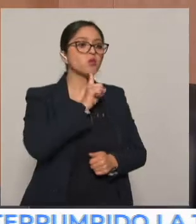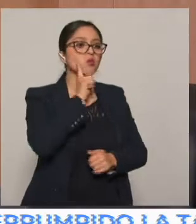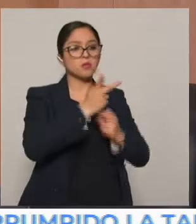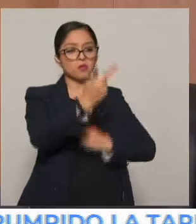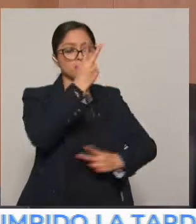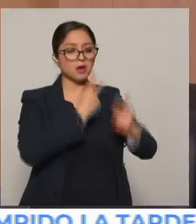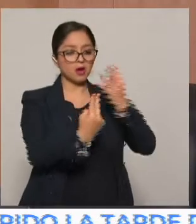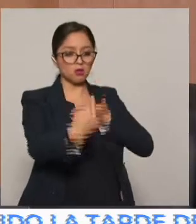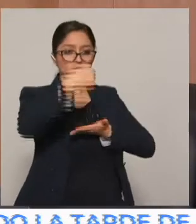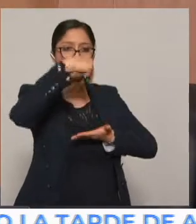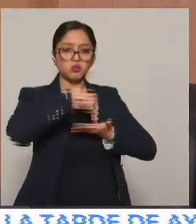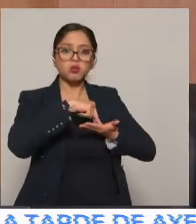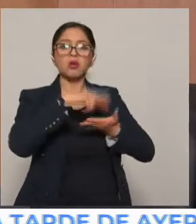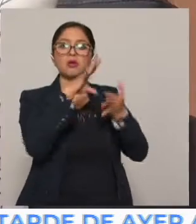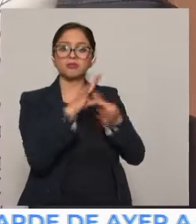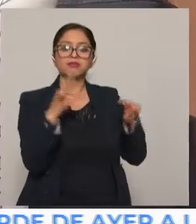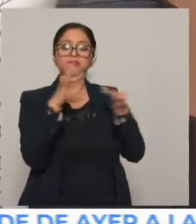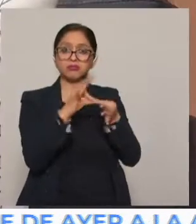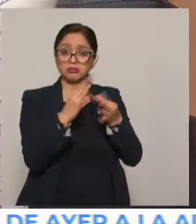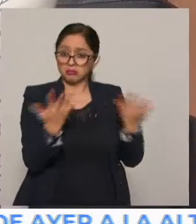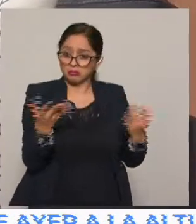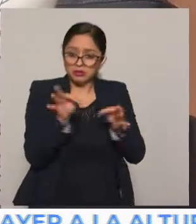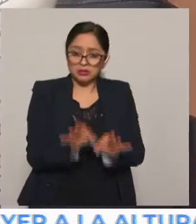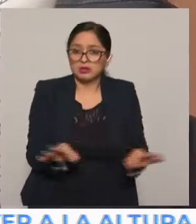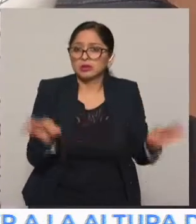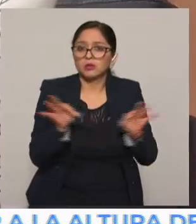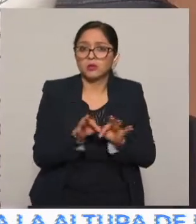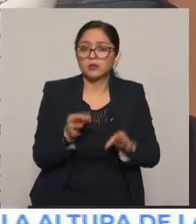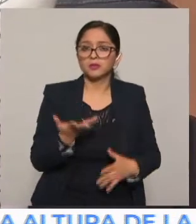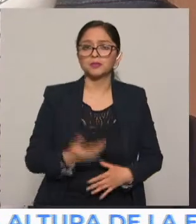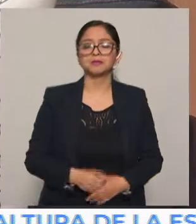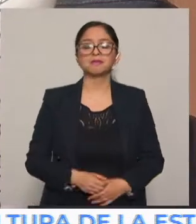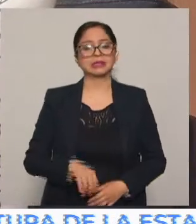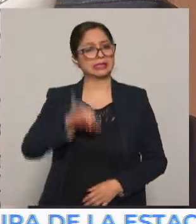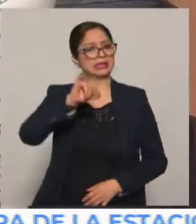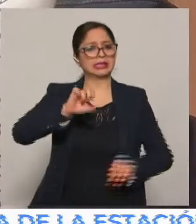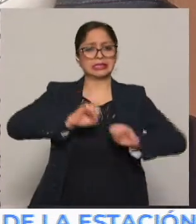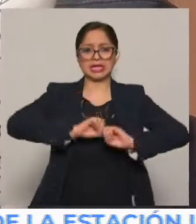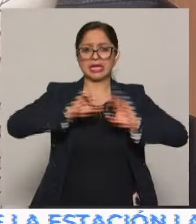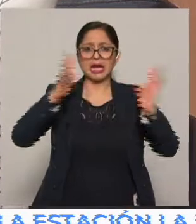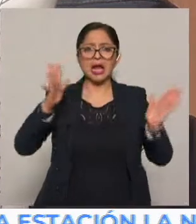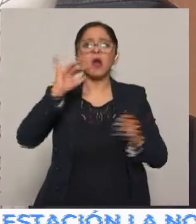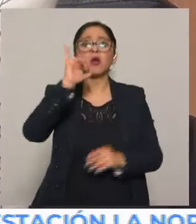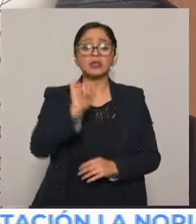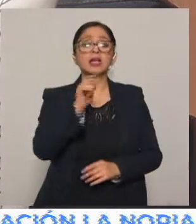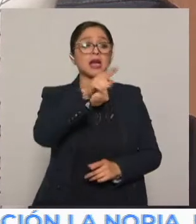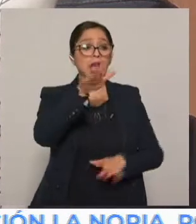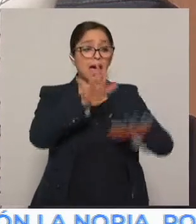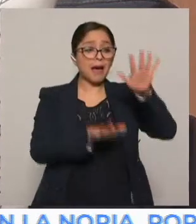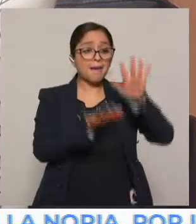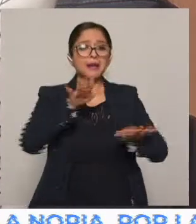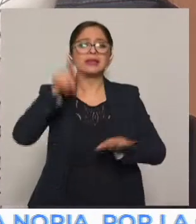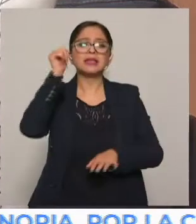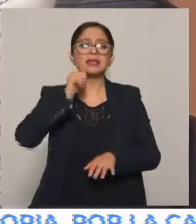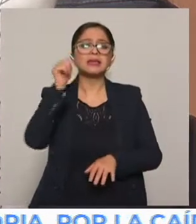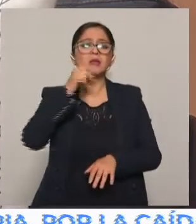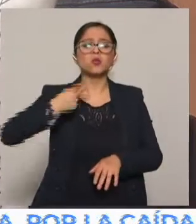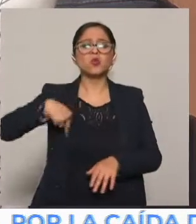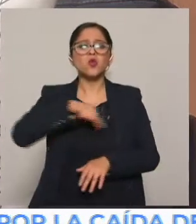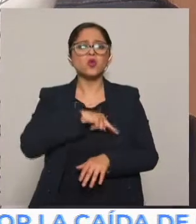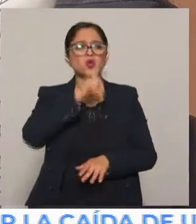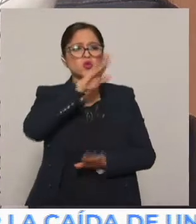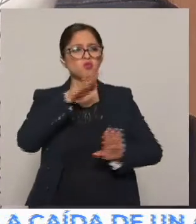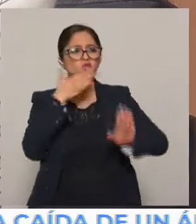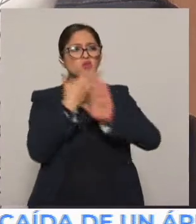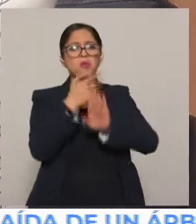buenas condiciones psicológicas. Sí, por lo regular nos olvidamos de en qué condiciones están las personas que atienden, las personas que están en el Ministerio